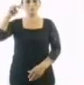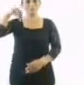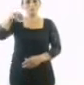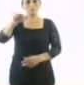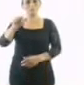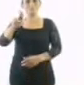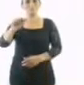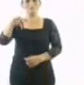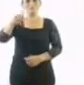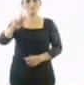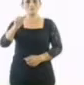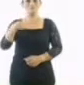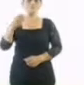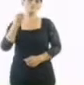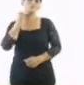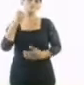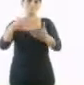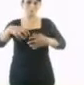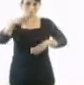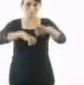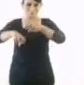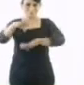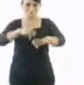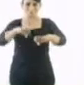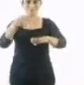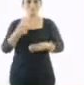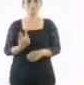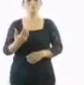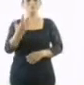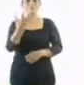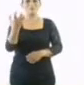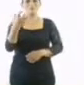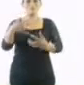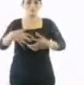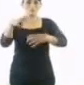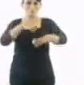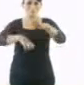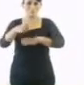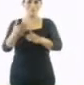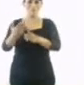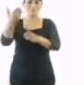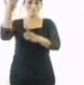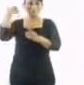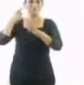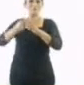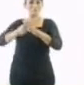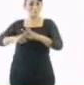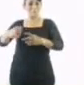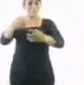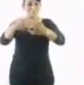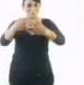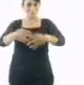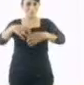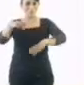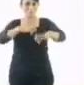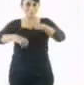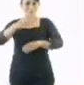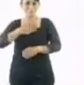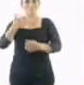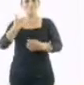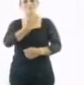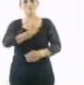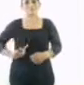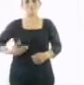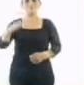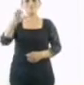Hola, soy Mauricio Curi, soy abogado y soy empresario. Generé más de 500 empleos desde que abrí mis empresas. Fui presidente